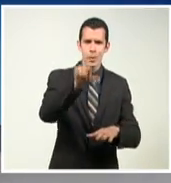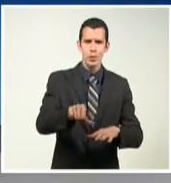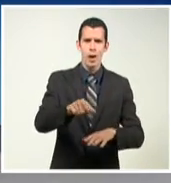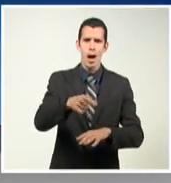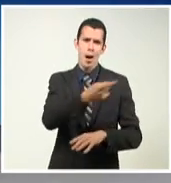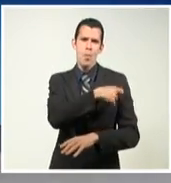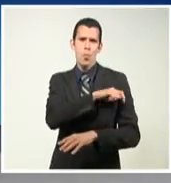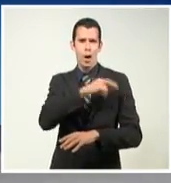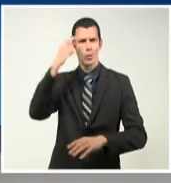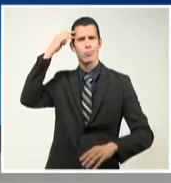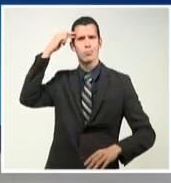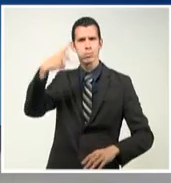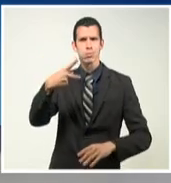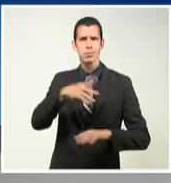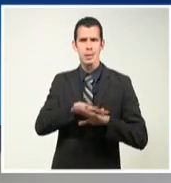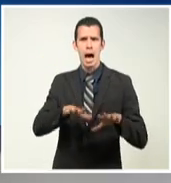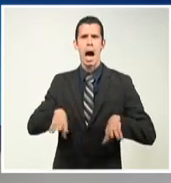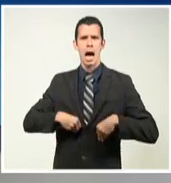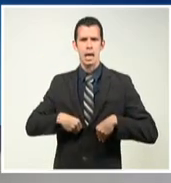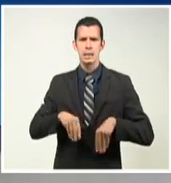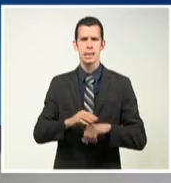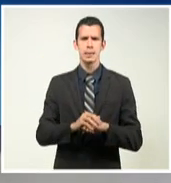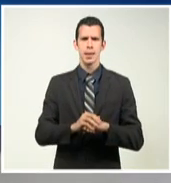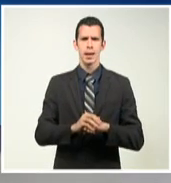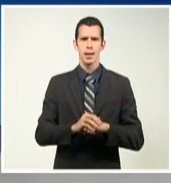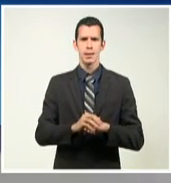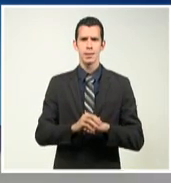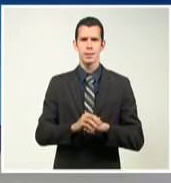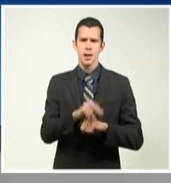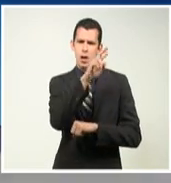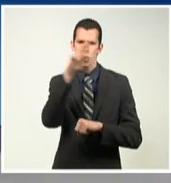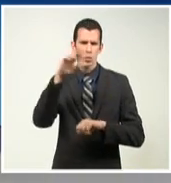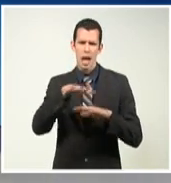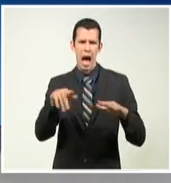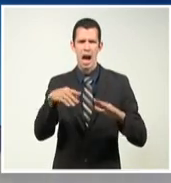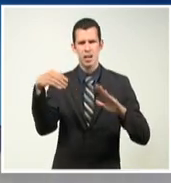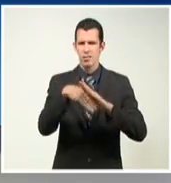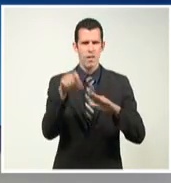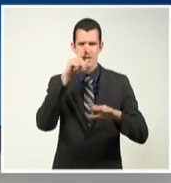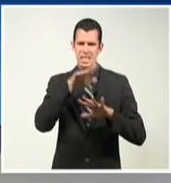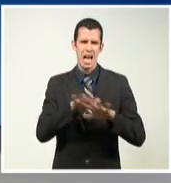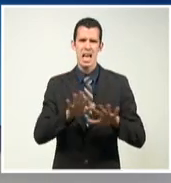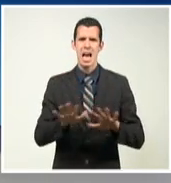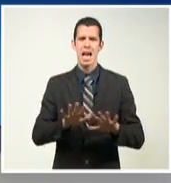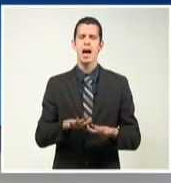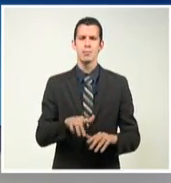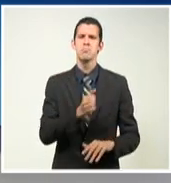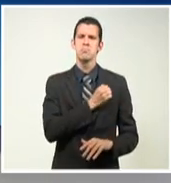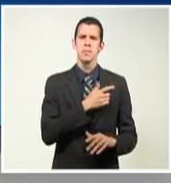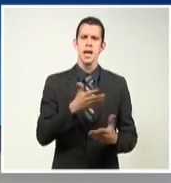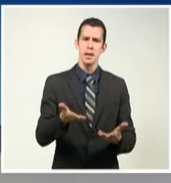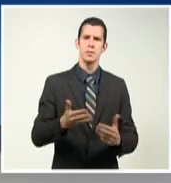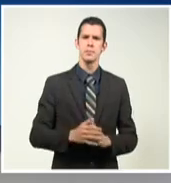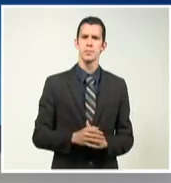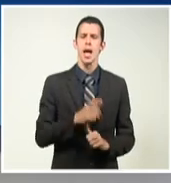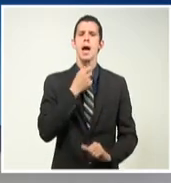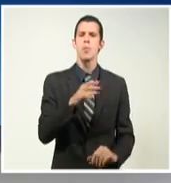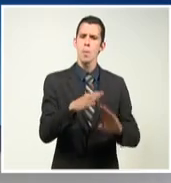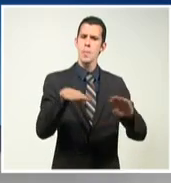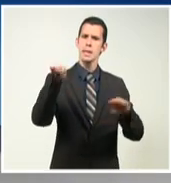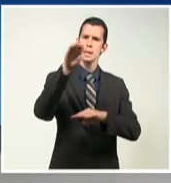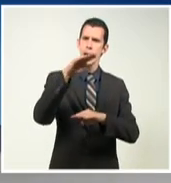a esa contrarrevolución que habla de diálogo, de tolerancia, que se les dé más espacio frente a las instituciones. No se trata de